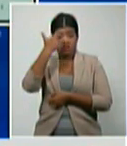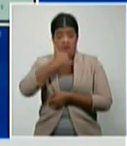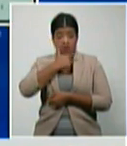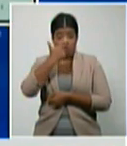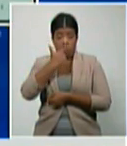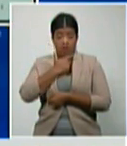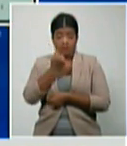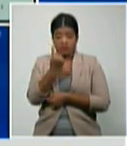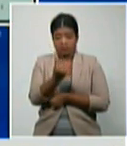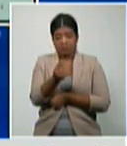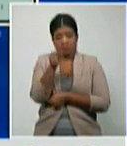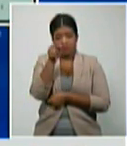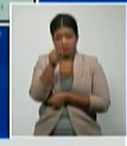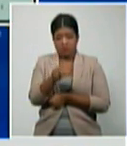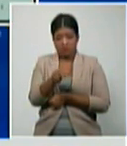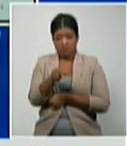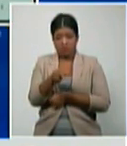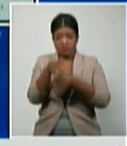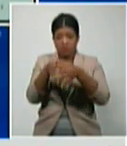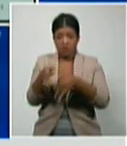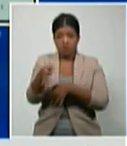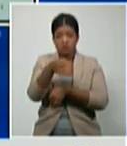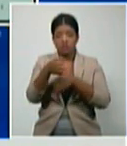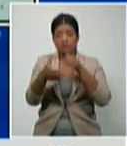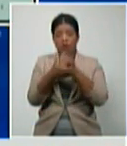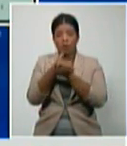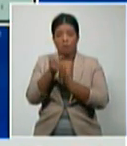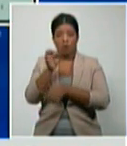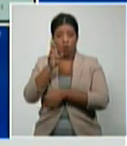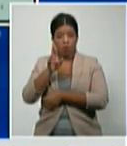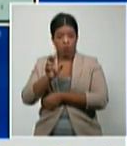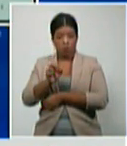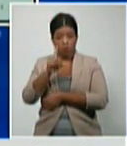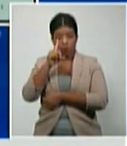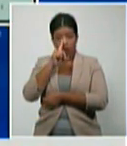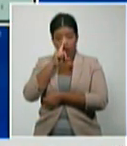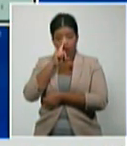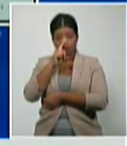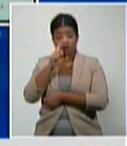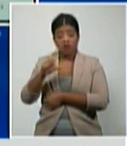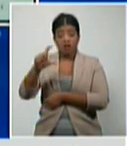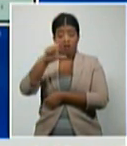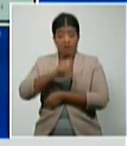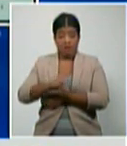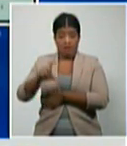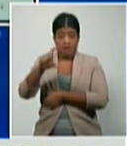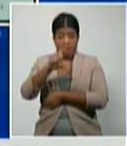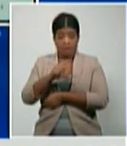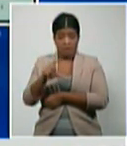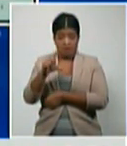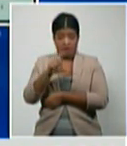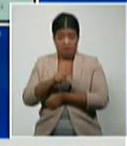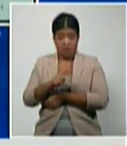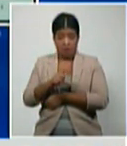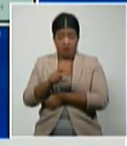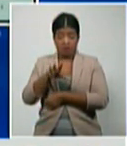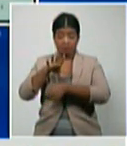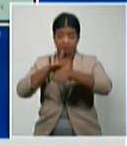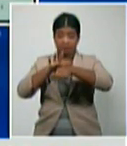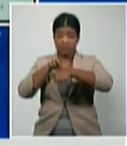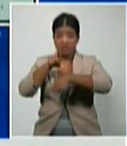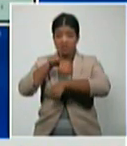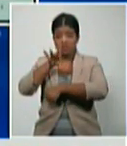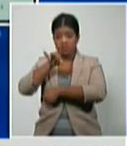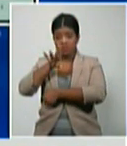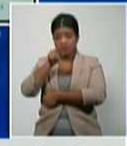caso del municipio Morón. En el caso de Camagüey se diagnostican 15 casos, 13